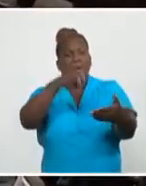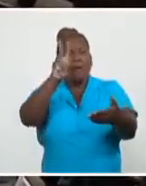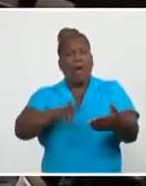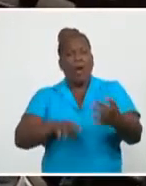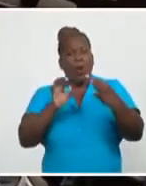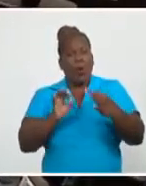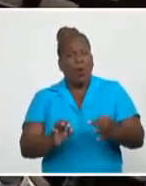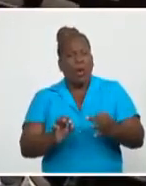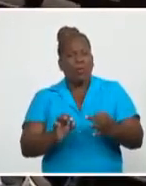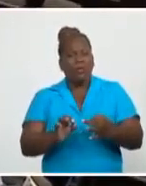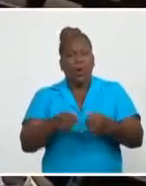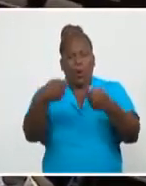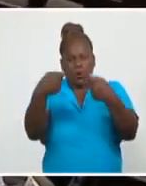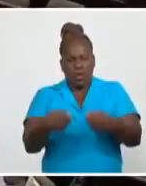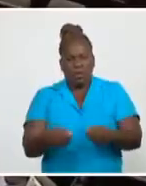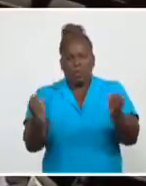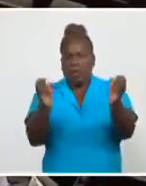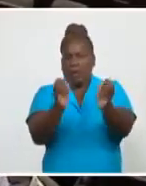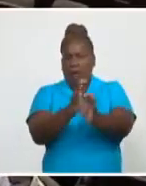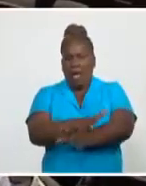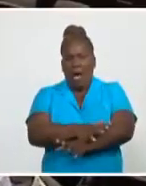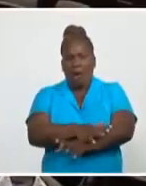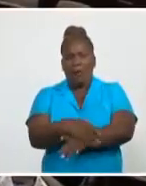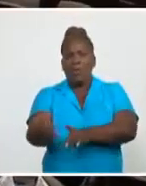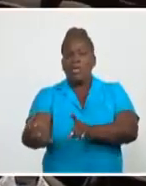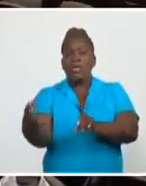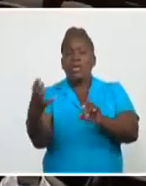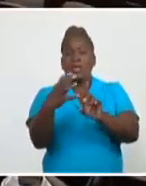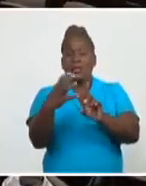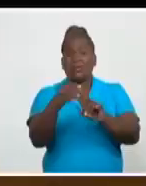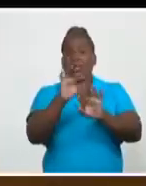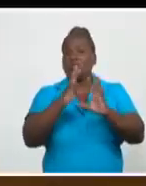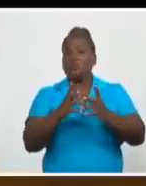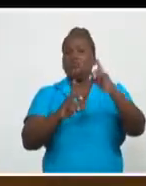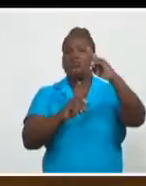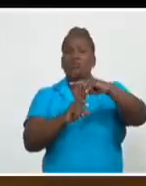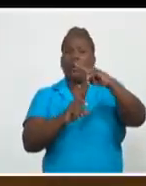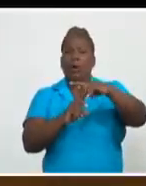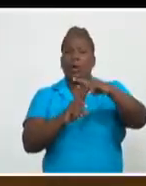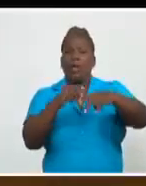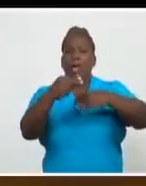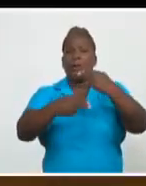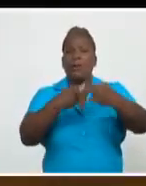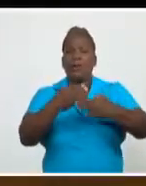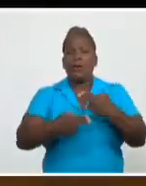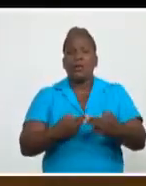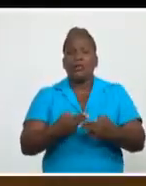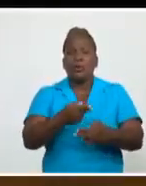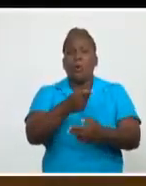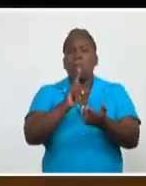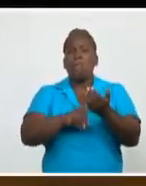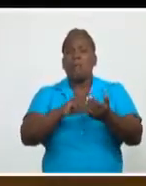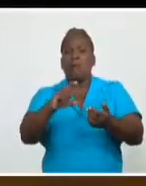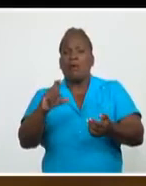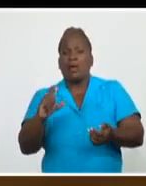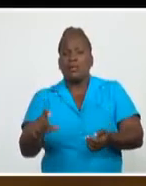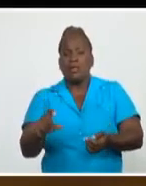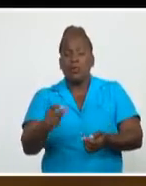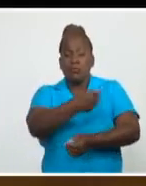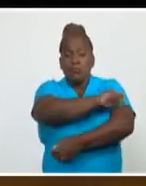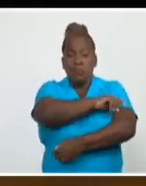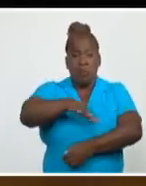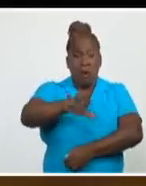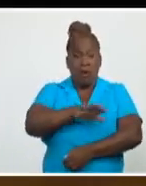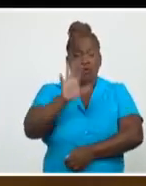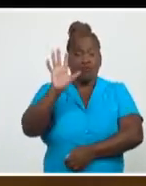objetividad, justeza, claridad y sentido crítico las tareas desarrolladas por nuestro partido y pueblo en los últimos 5 años